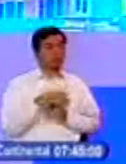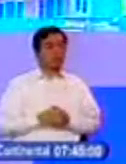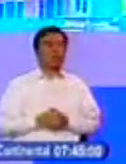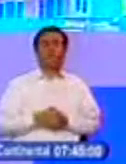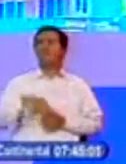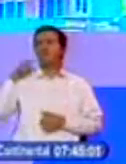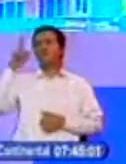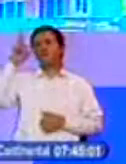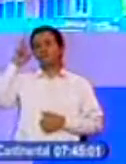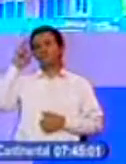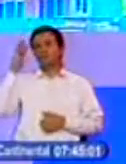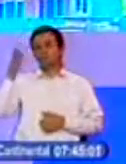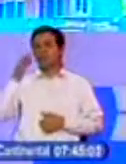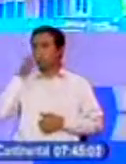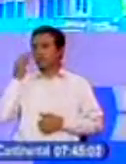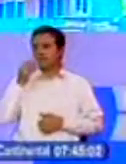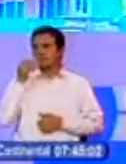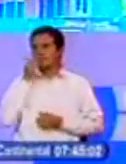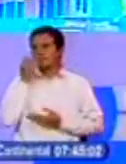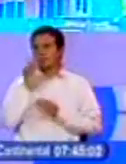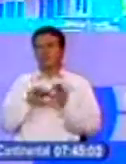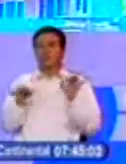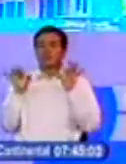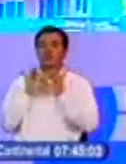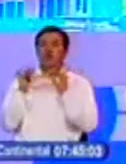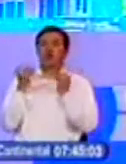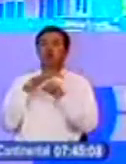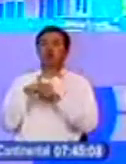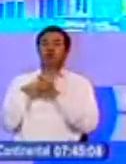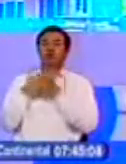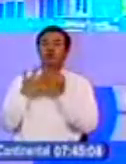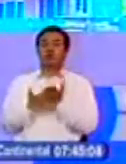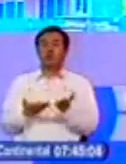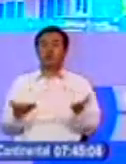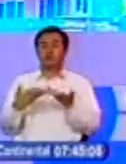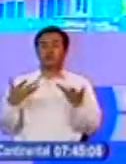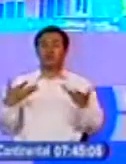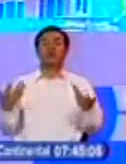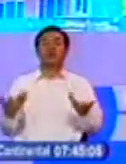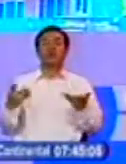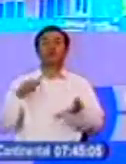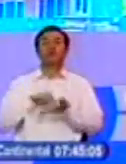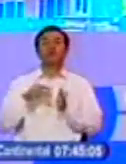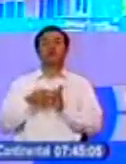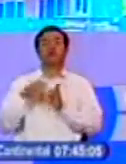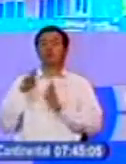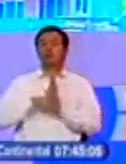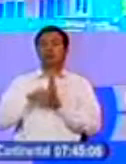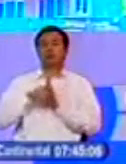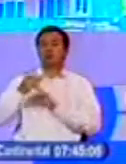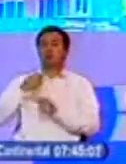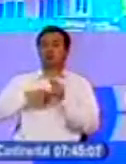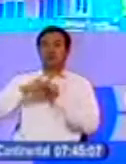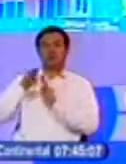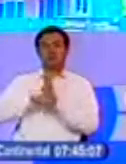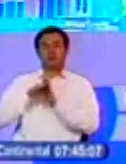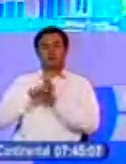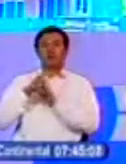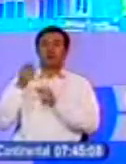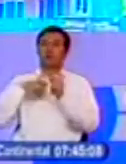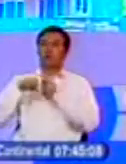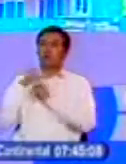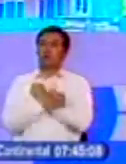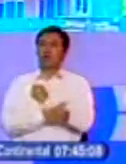Creo que usted ha dicho algo muy importante y es el contexto que estamos viviendo. Ese contexto tiene que ver con una reducción de ventas, exportaciones que